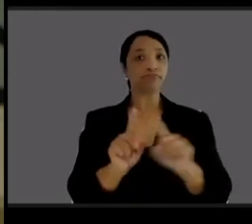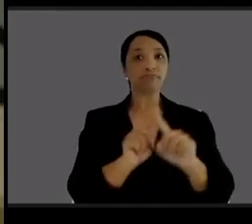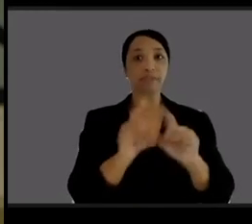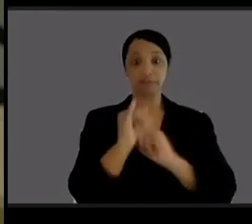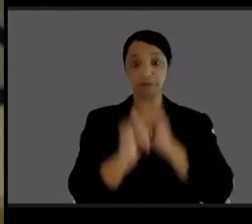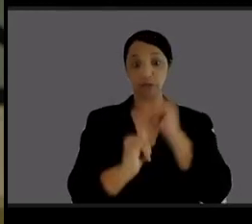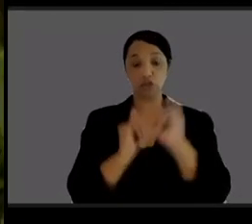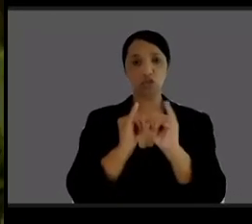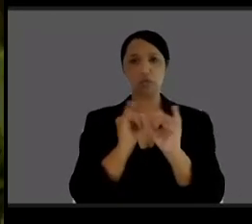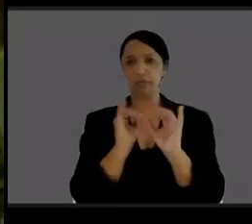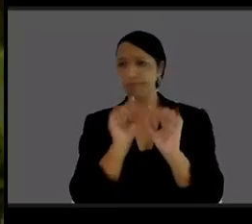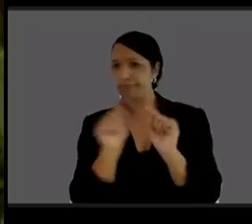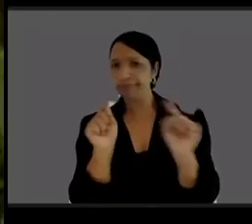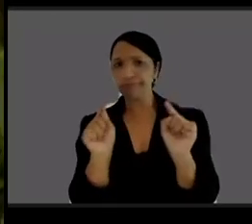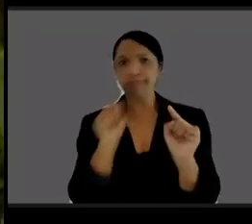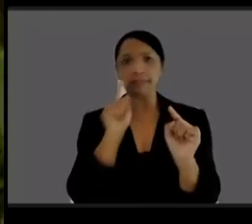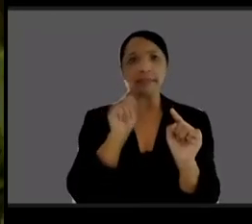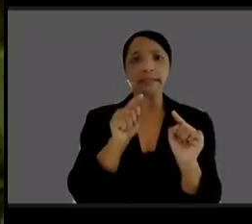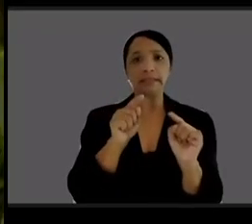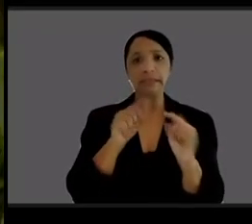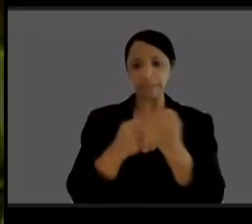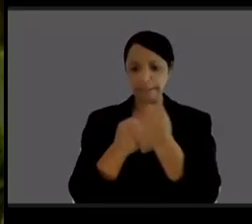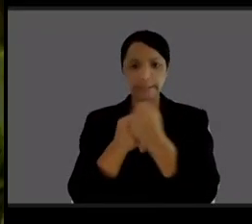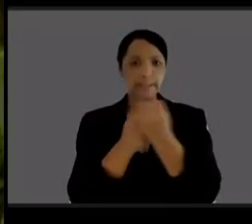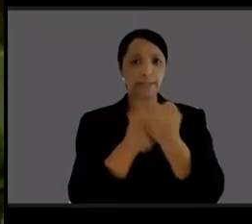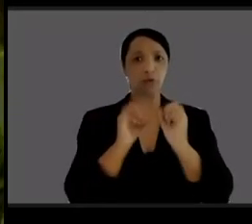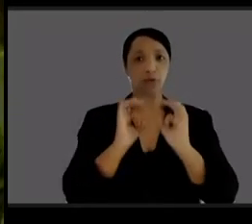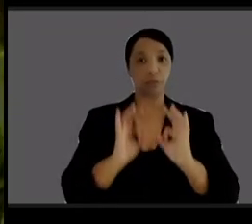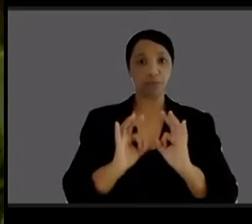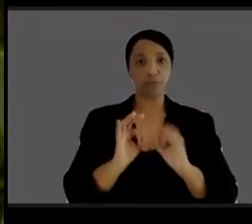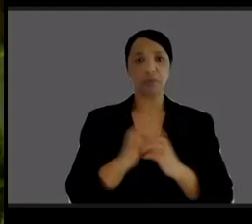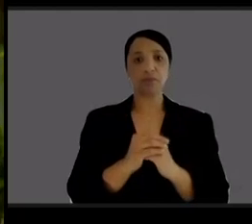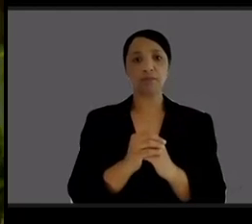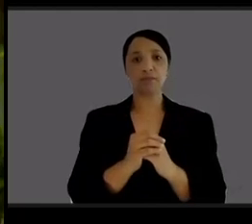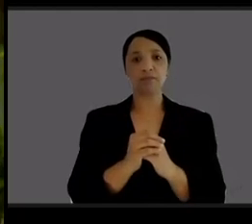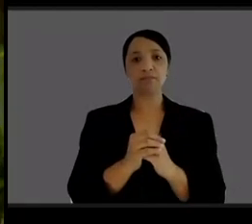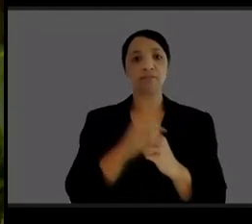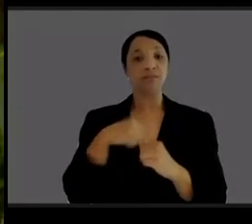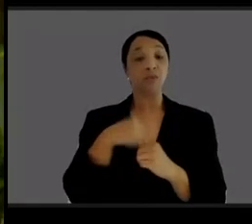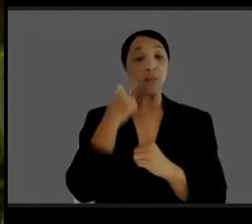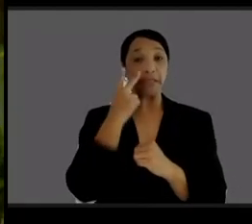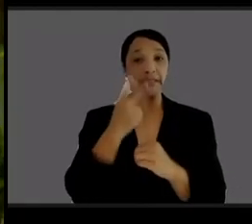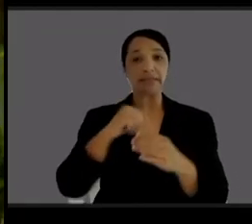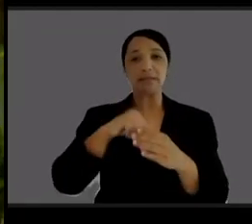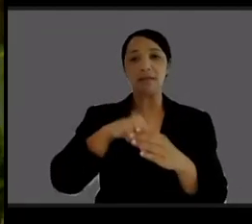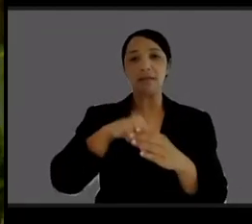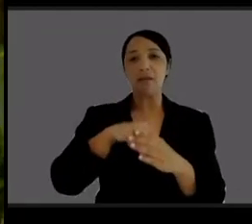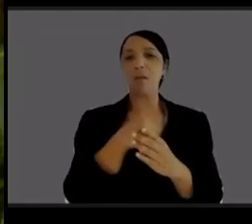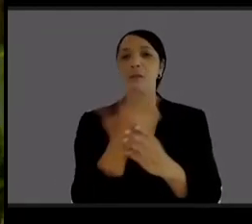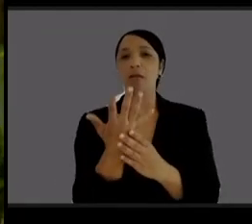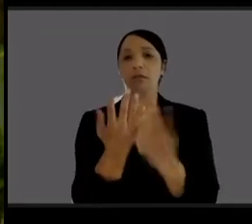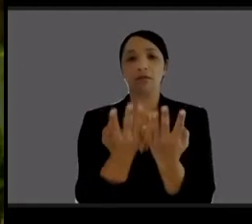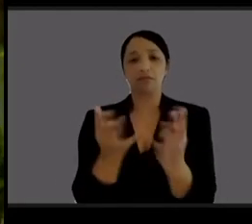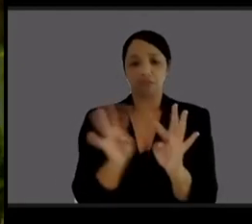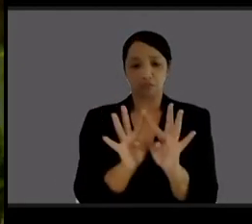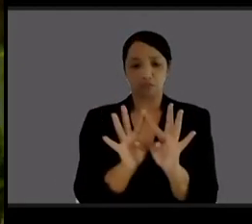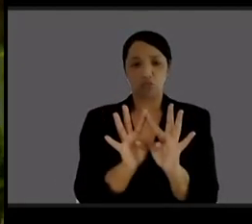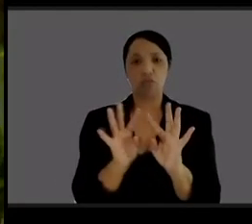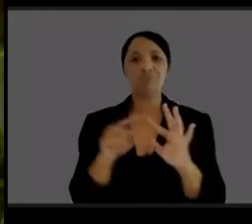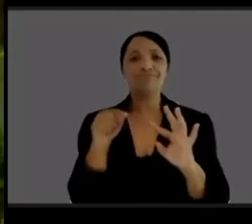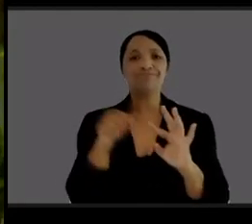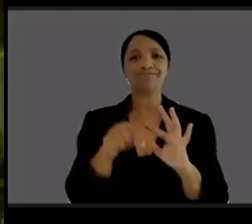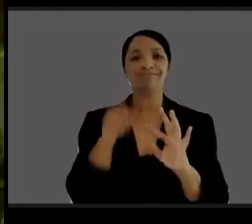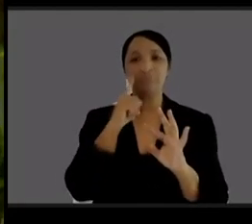implica que las instituciones multipartitas de Internet deben de contar con más apoyo, no con menos. El panel